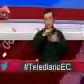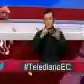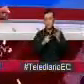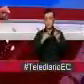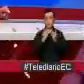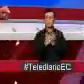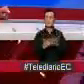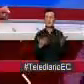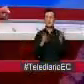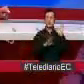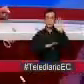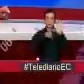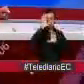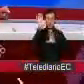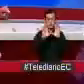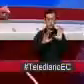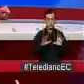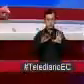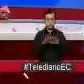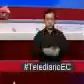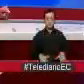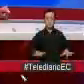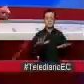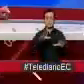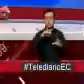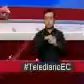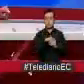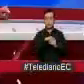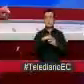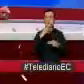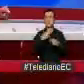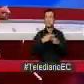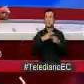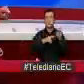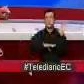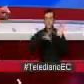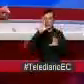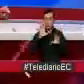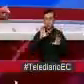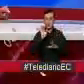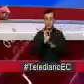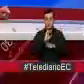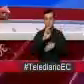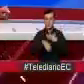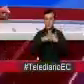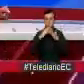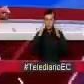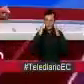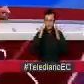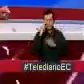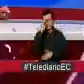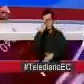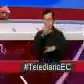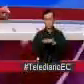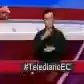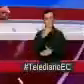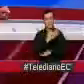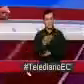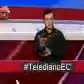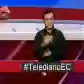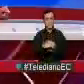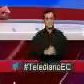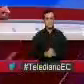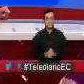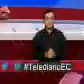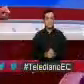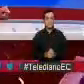información sobre la feria que se lleva a cabo en este lugar denominada Feria Ecuador para Todos. Buenas tardes, Alex. Amplíanos esta